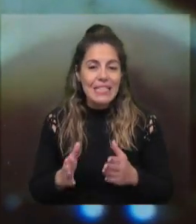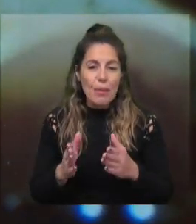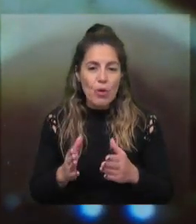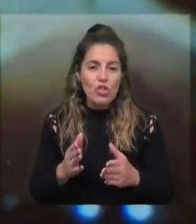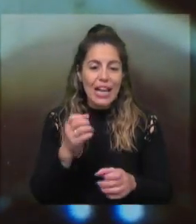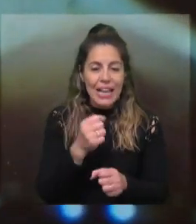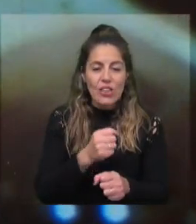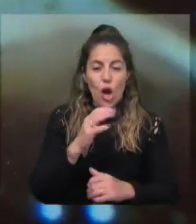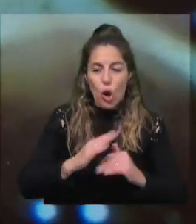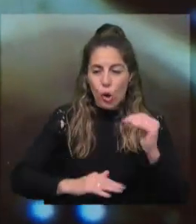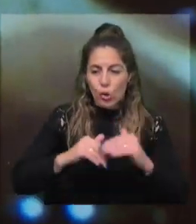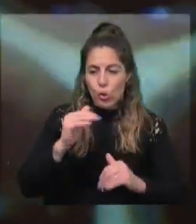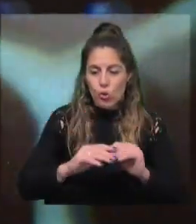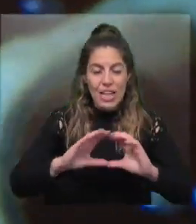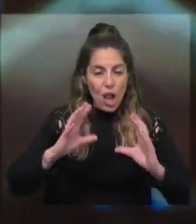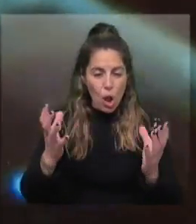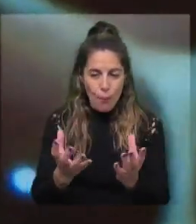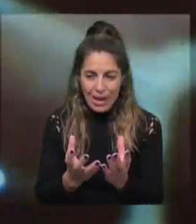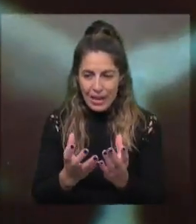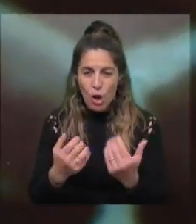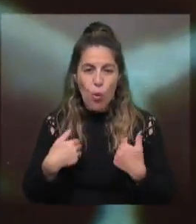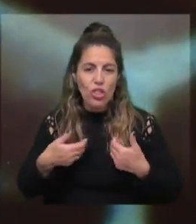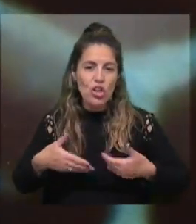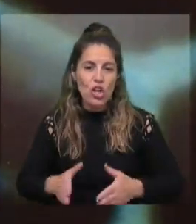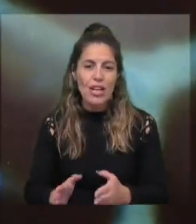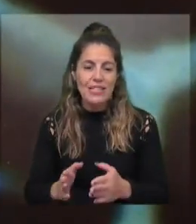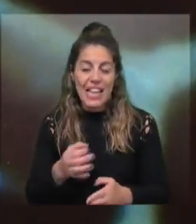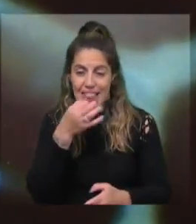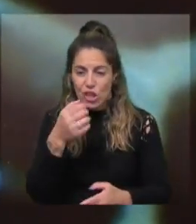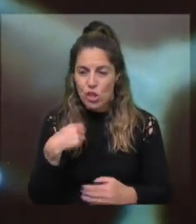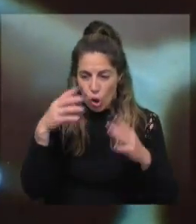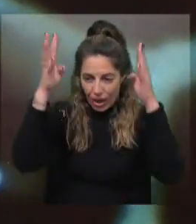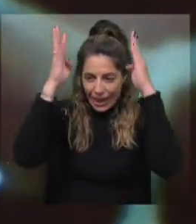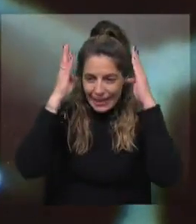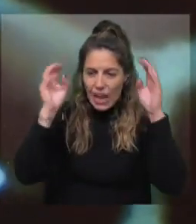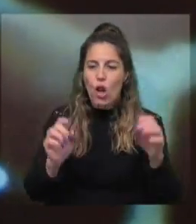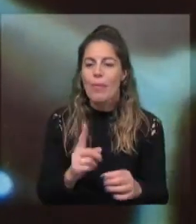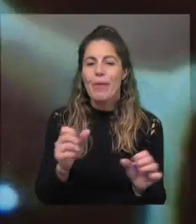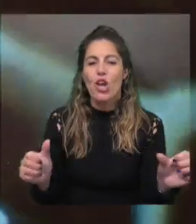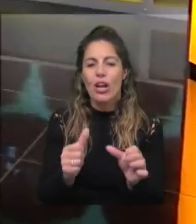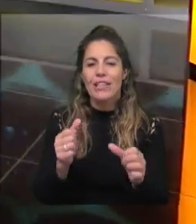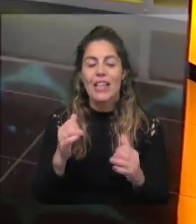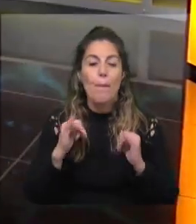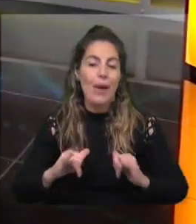y construyen sobre los panales. Cuando yo nací, me autoproclamé la reina y lo primero que hice fue pasearme por la colmena para que